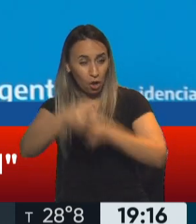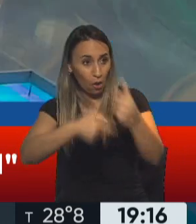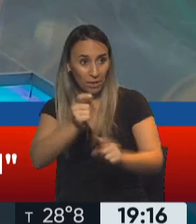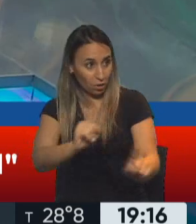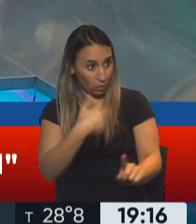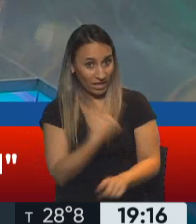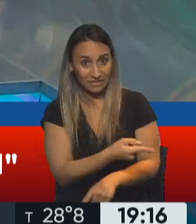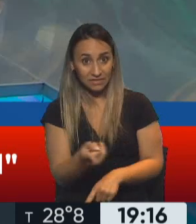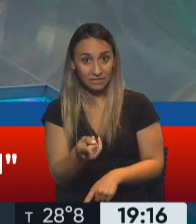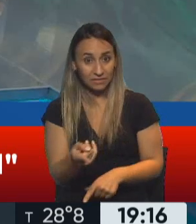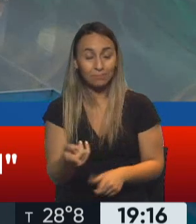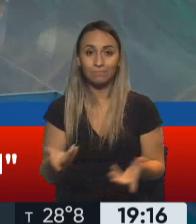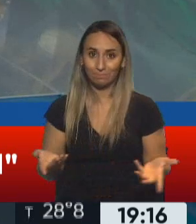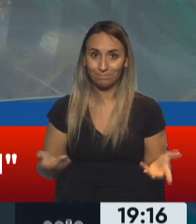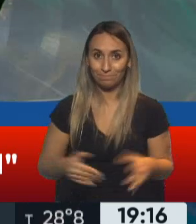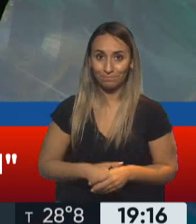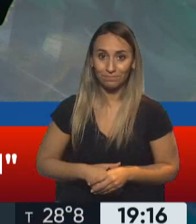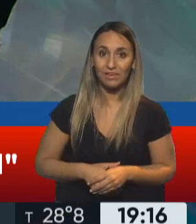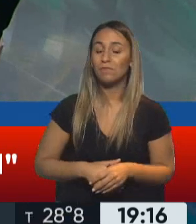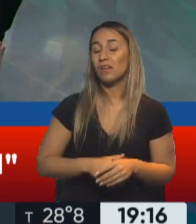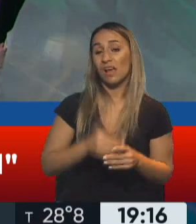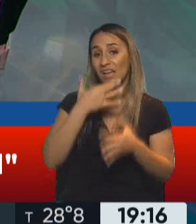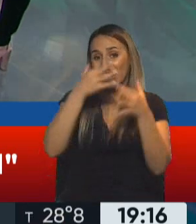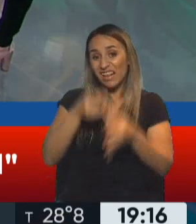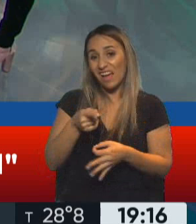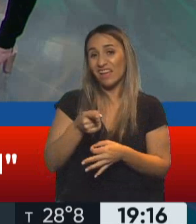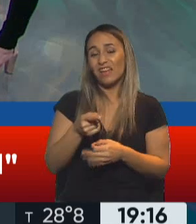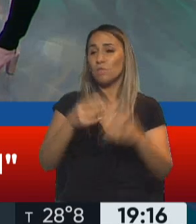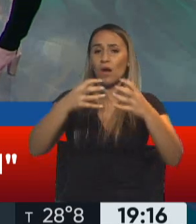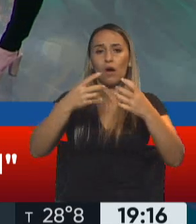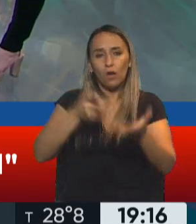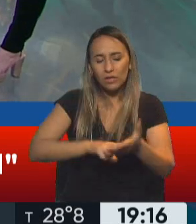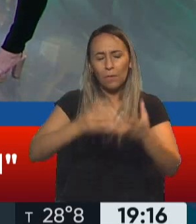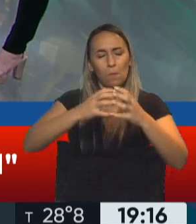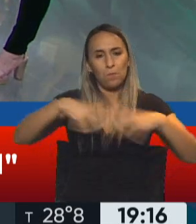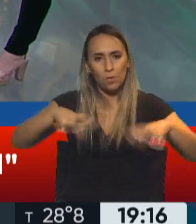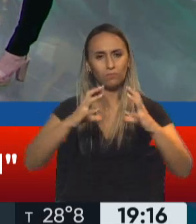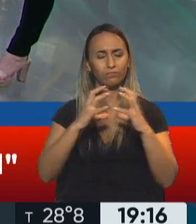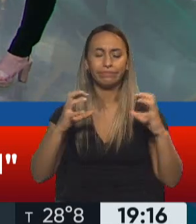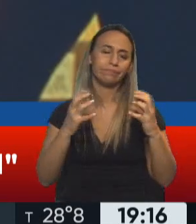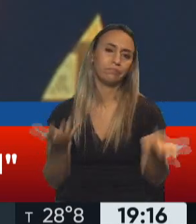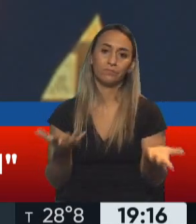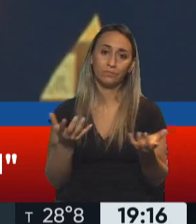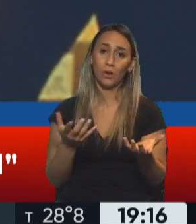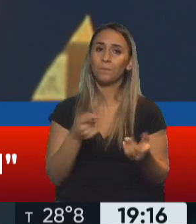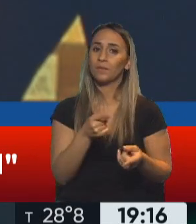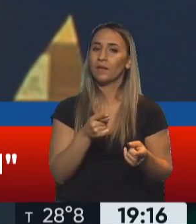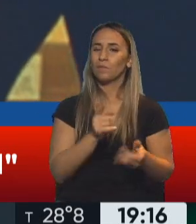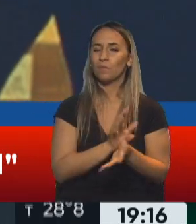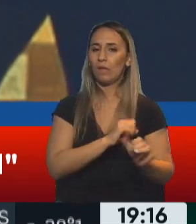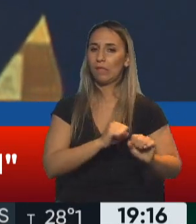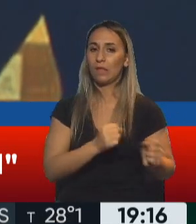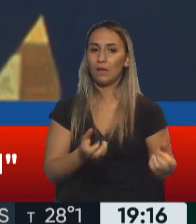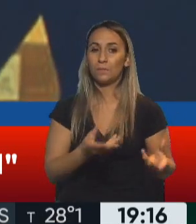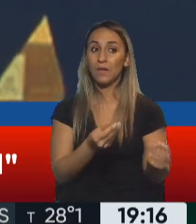mesa. Bueno, en esto tampoco debería haber grieta, estamos hablando del acceso al alimento, ni más ni menos, pero no solo se genera miedo, sino que por lo pronto va